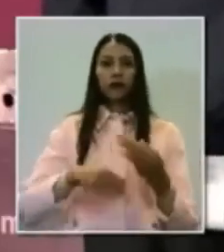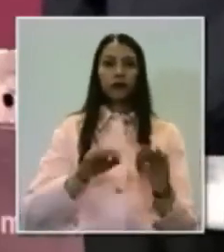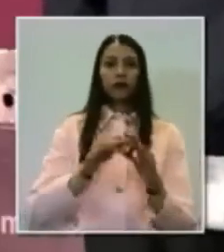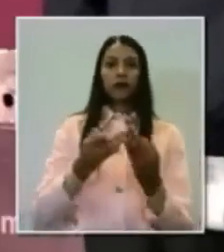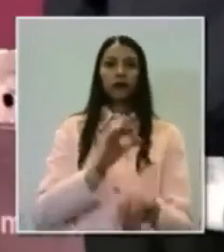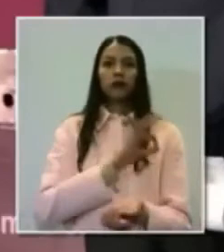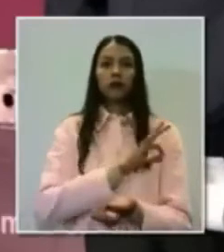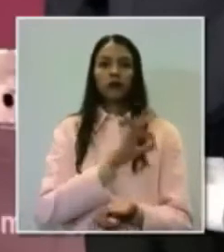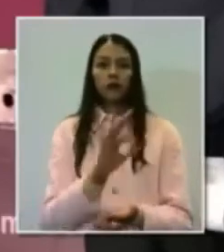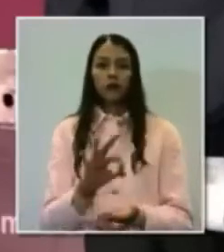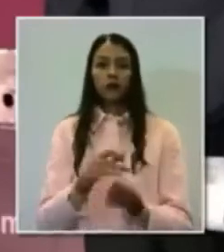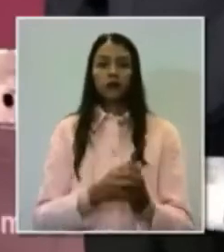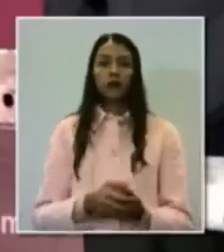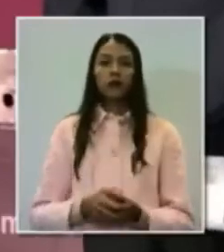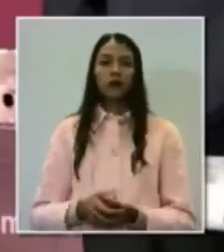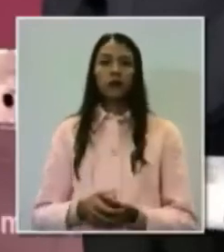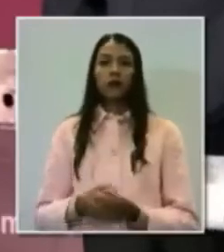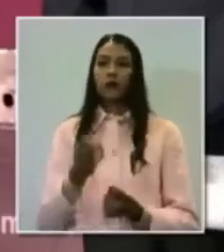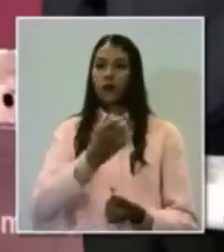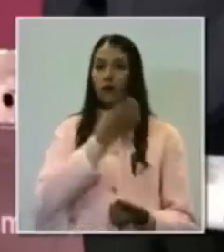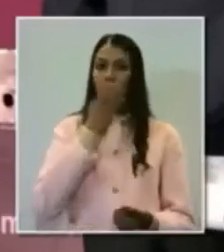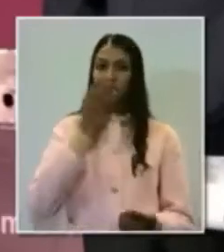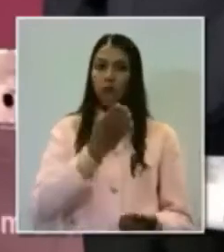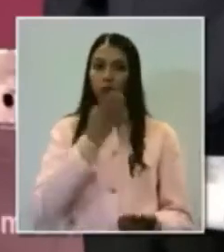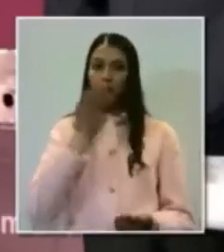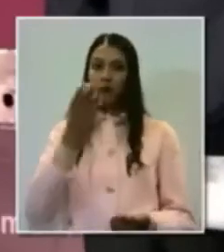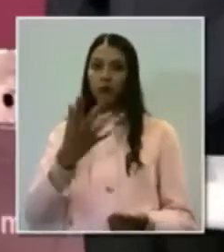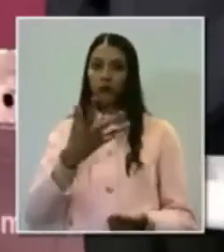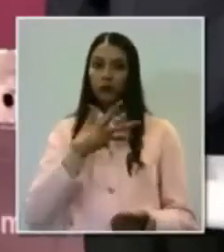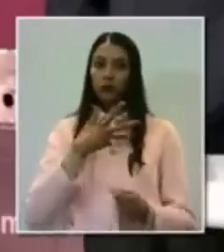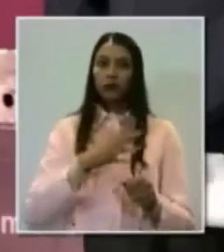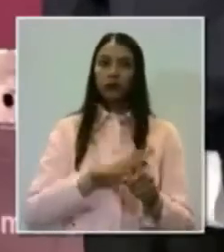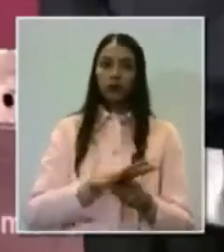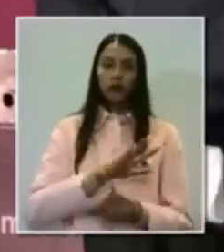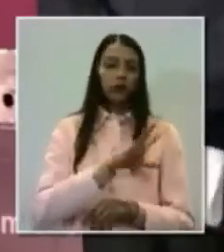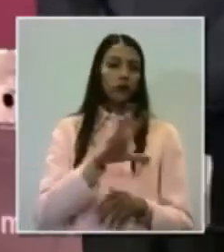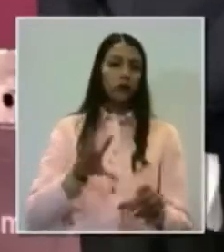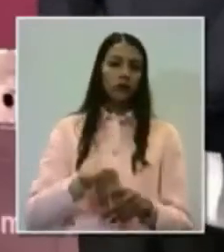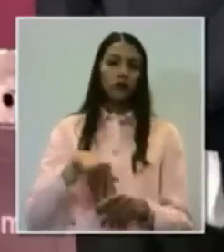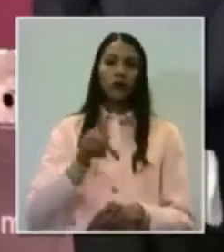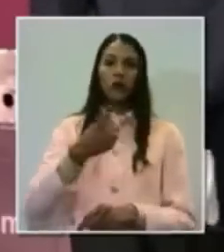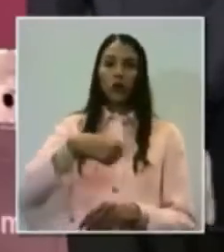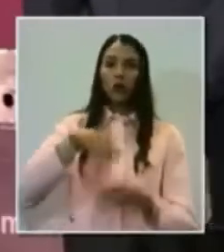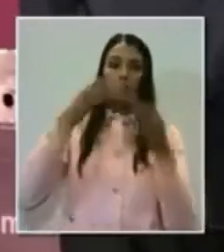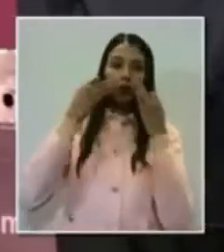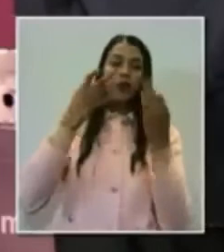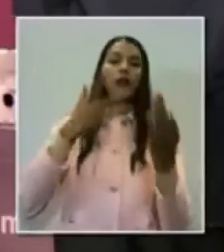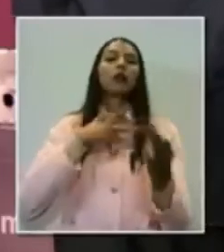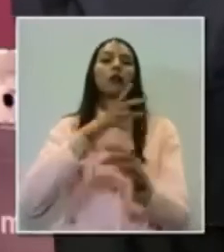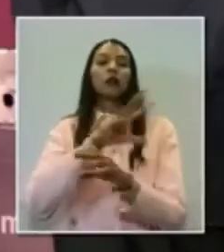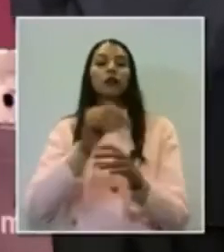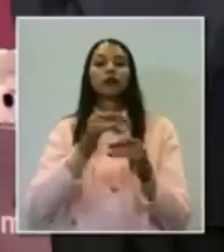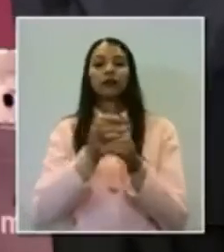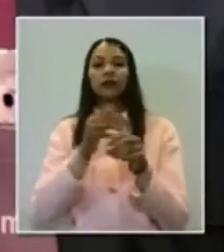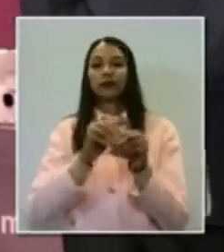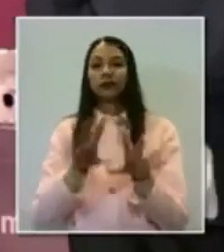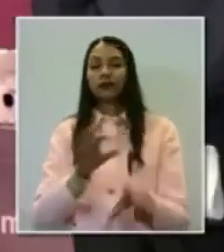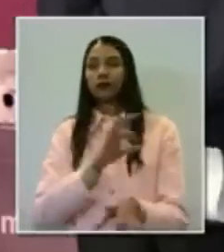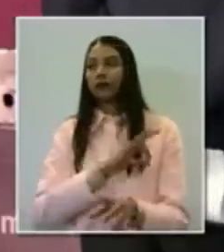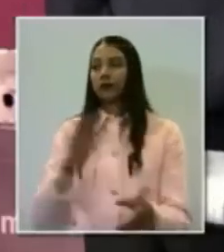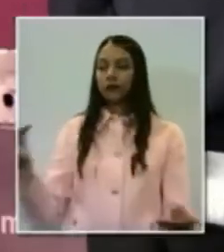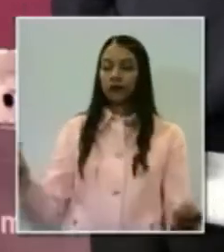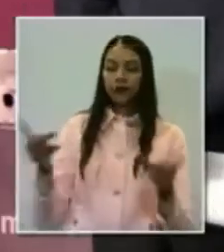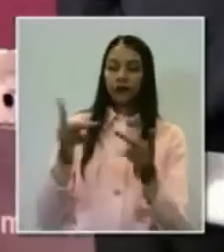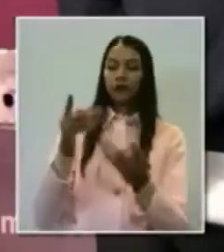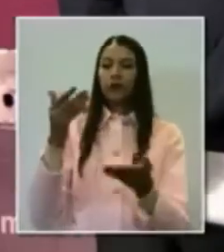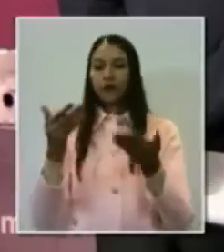estrategias posibles de tal manera que las escuelas se encuentren cubiertas, pero como ustedes ven, el obtener toda la información que nos permita cuadrar,